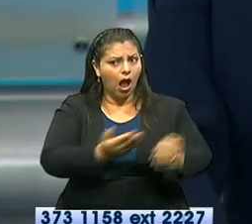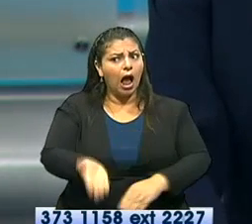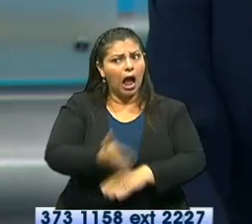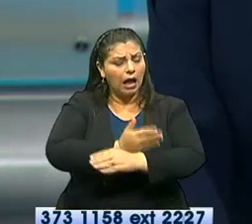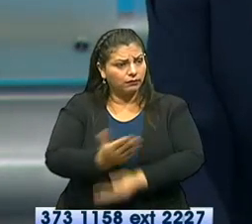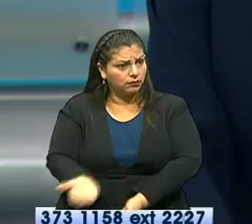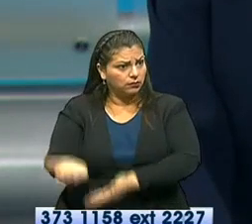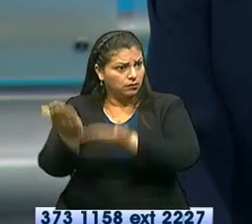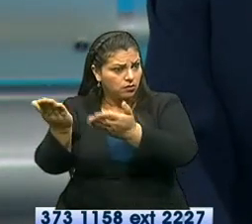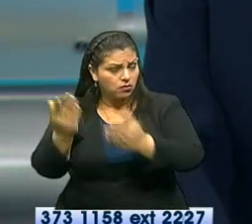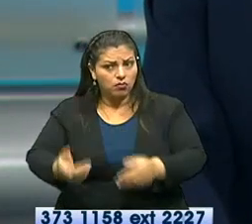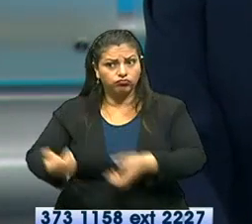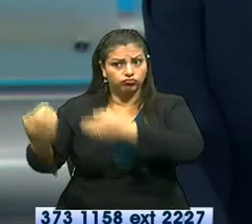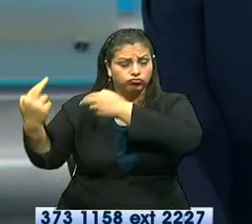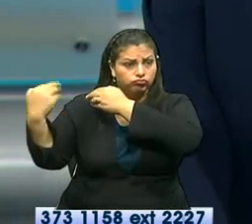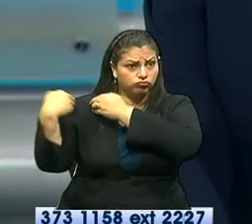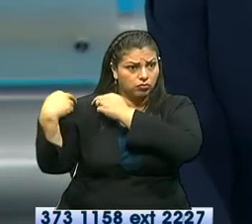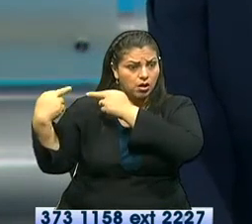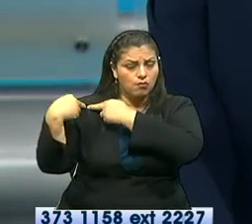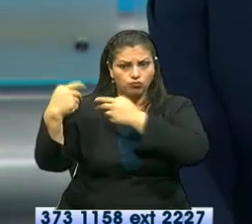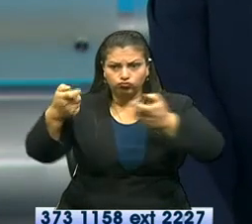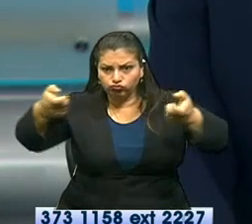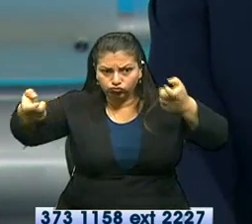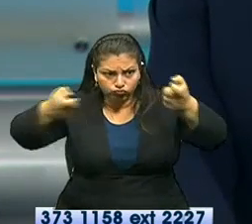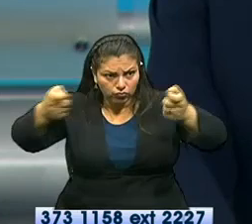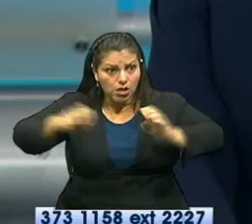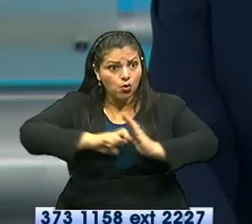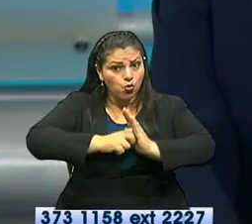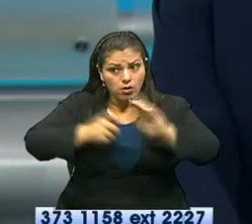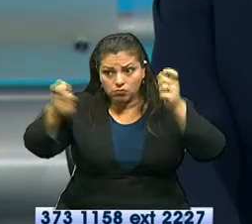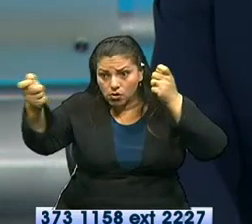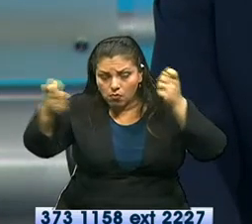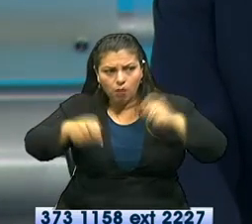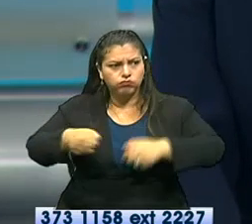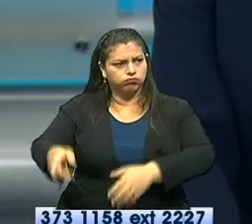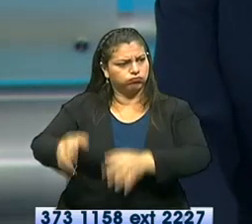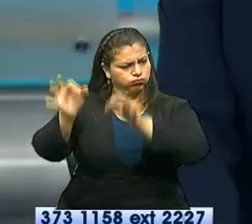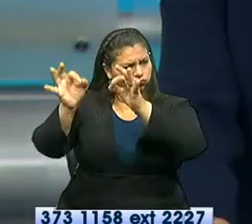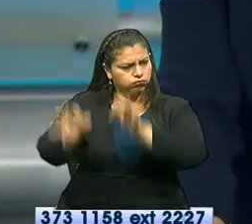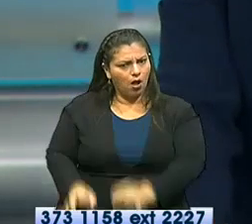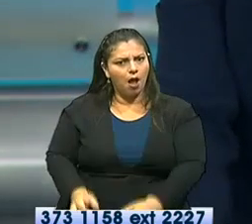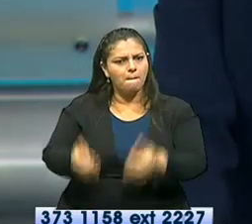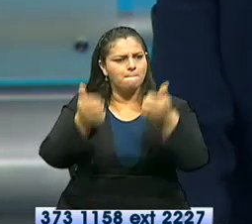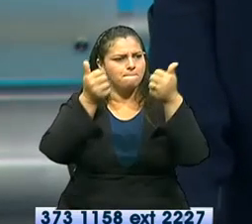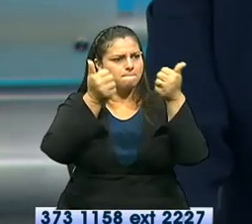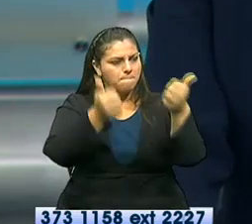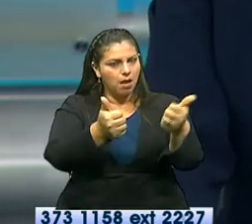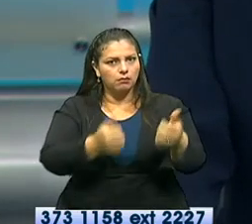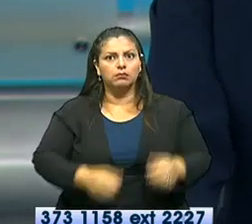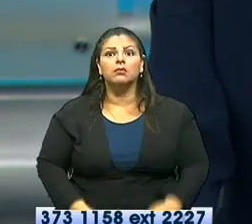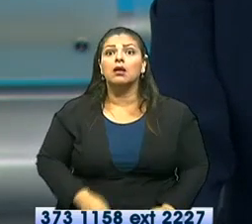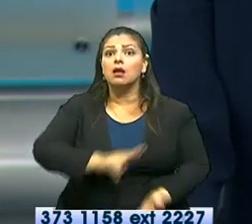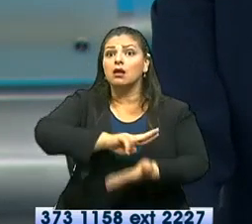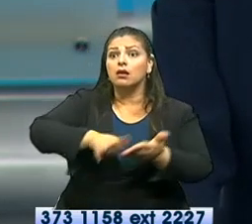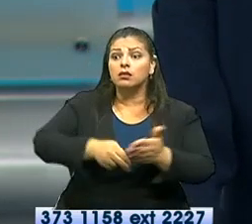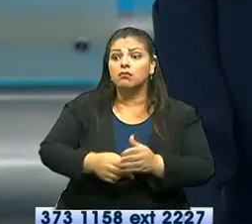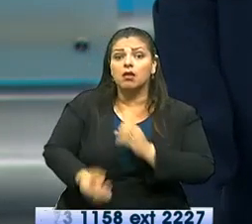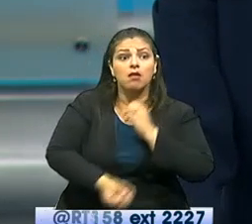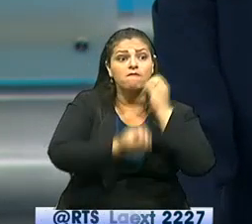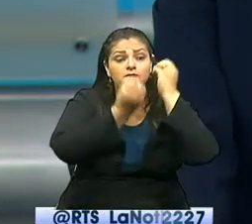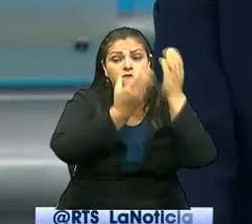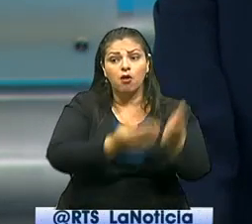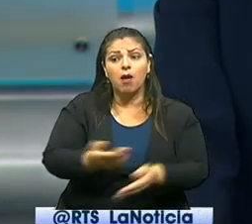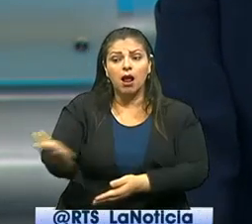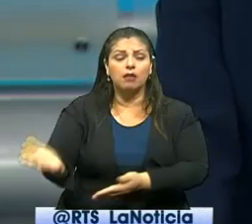no incumplió con su responsabilidad cuando estaba al frente de la Contraloría. Asimismo, ratifica que el ex contralor no asistirá